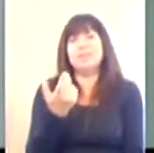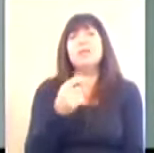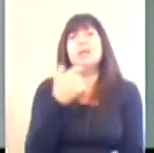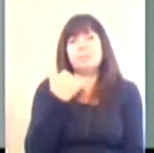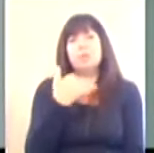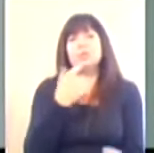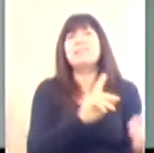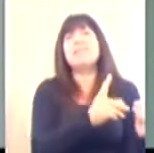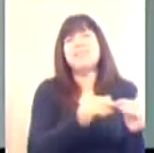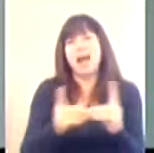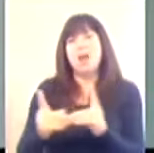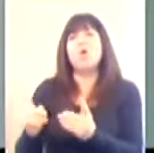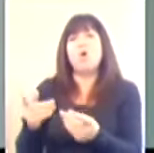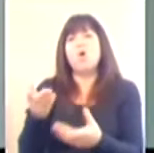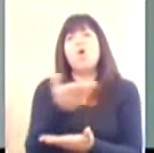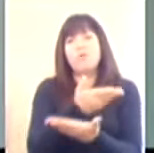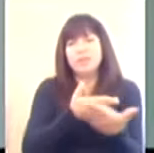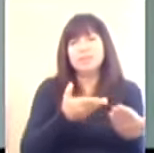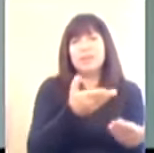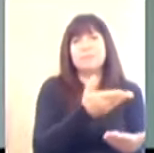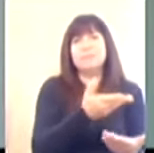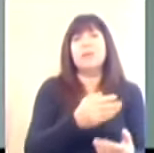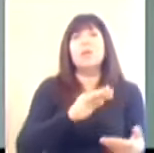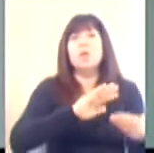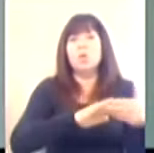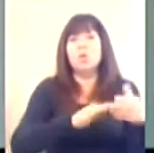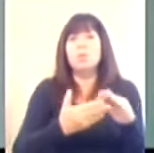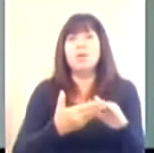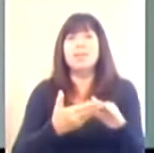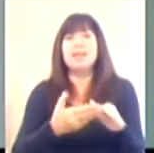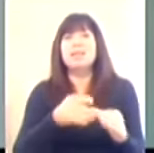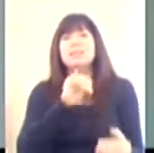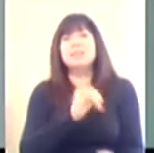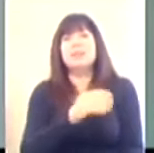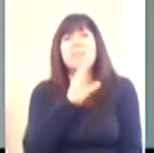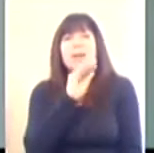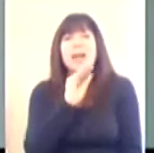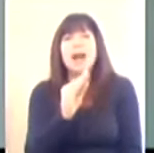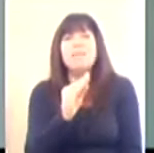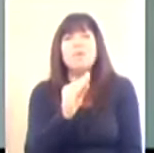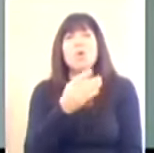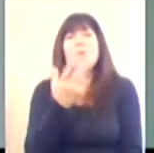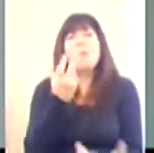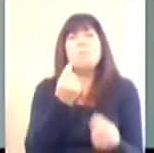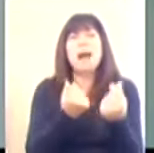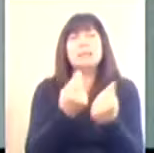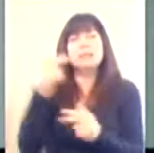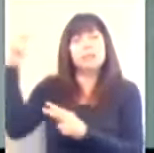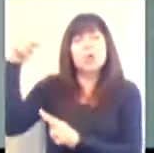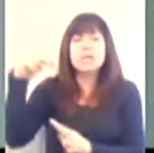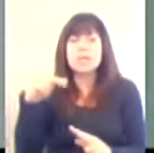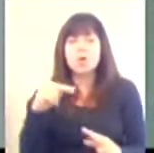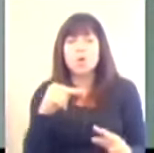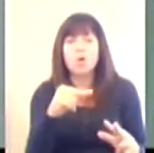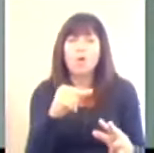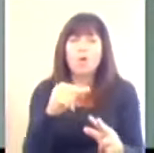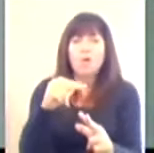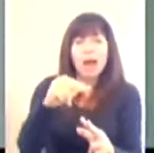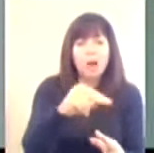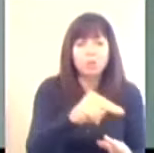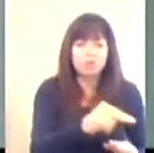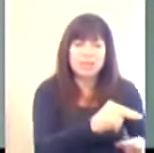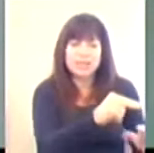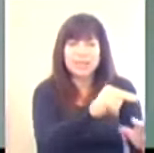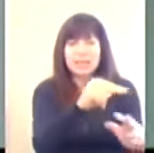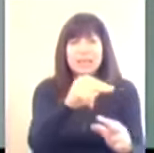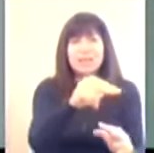muy vinculado a eso. O sea, finalmente las comunidades son como, yo siempre hablo que es como si fuera un río, que tiene su cauce, la comunidad, y va a